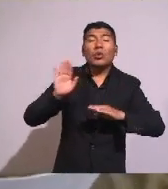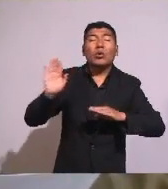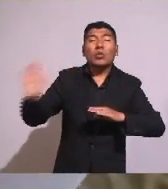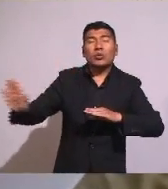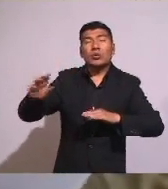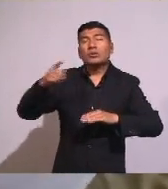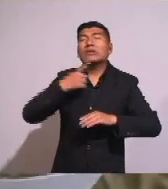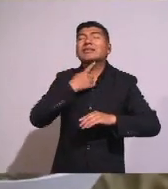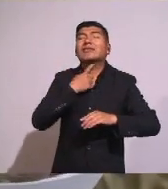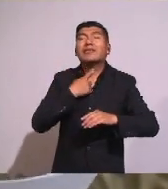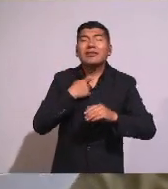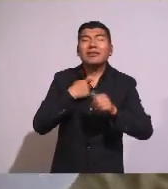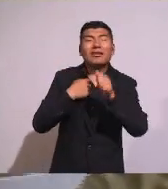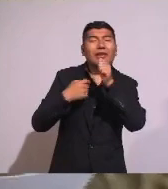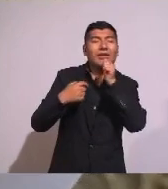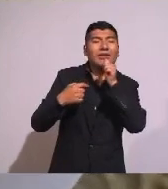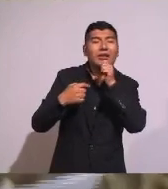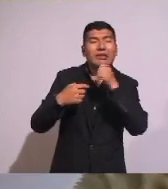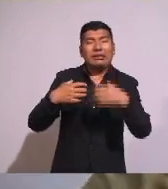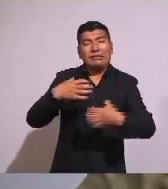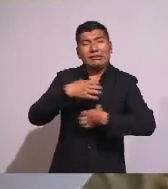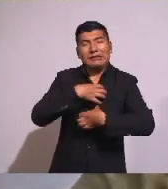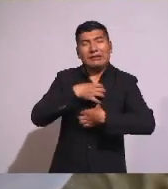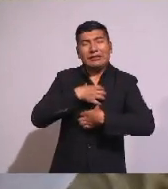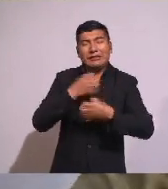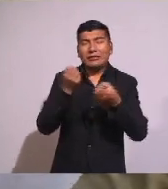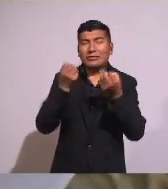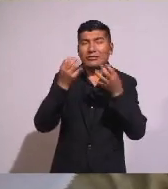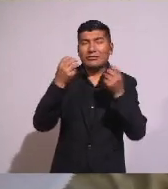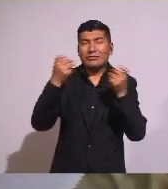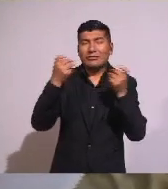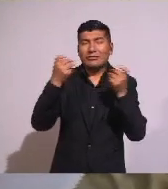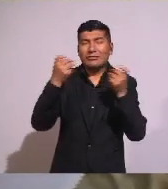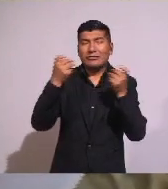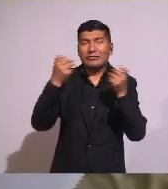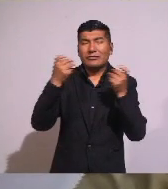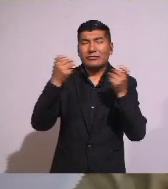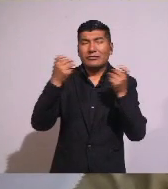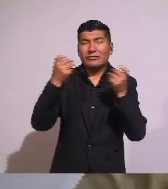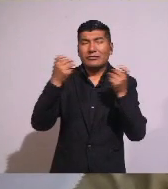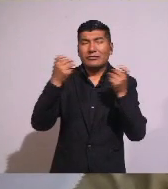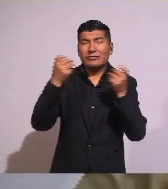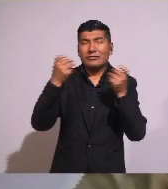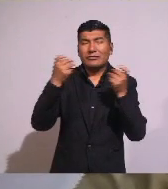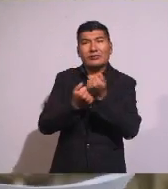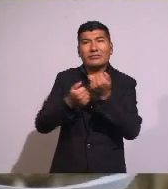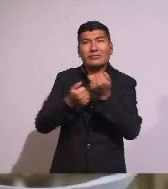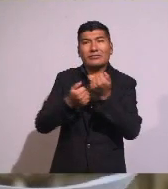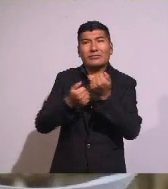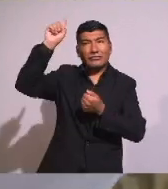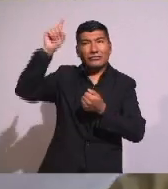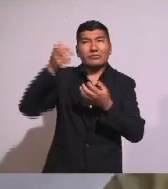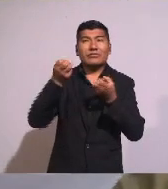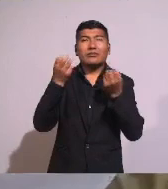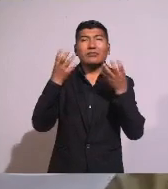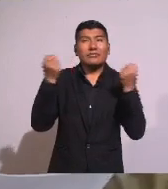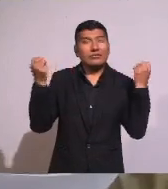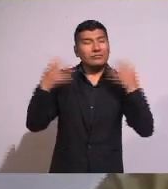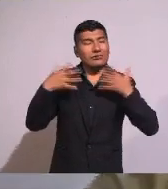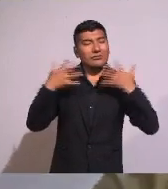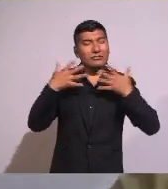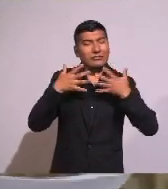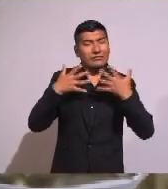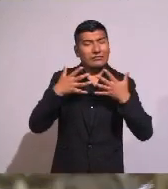agua por su sed se quejó desconfío de dios se llenó de miedo